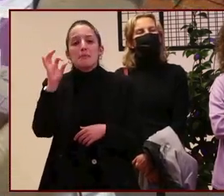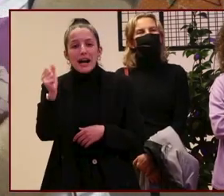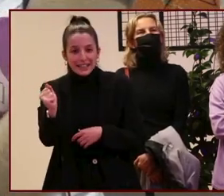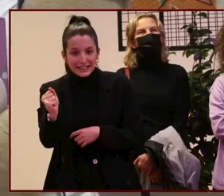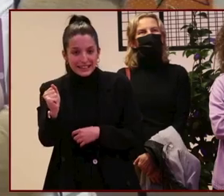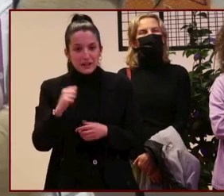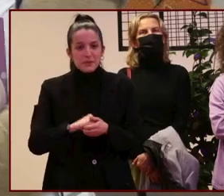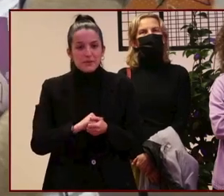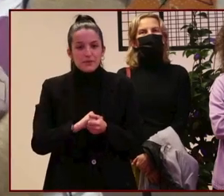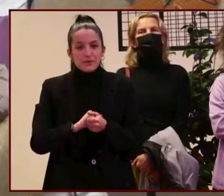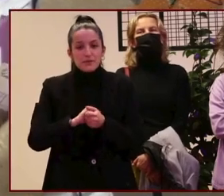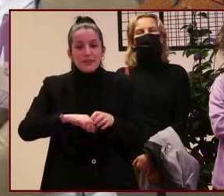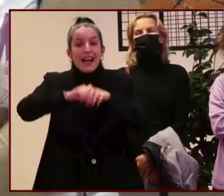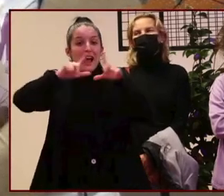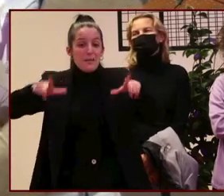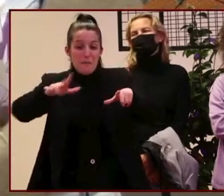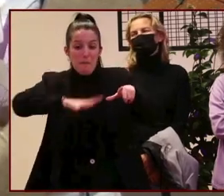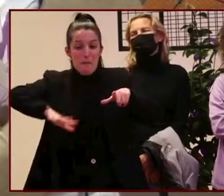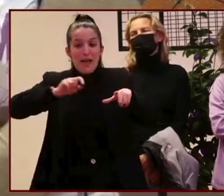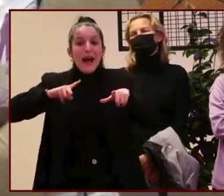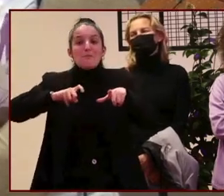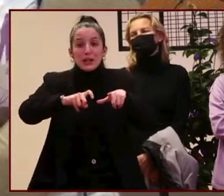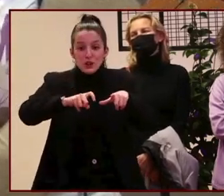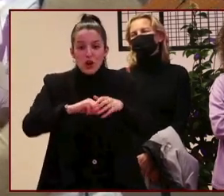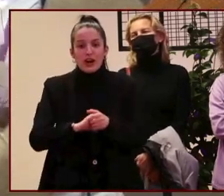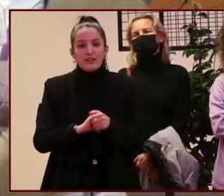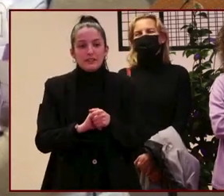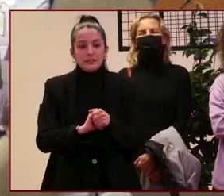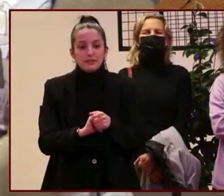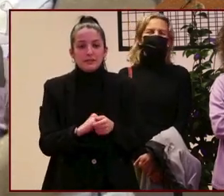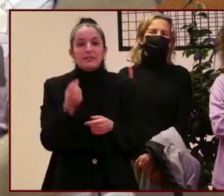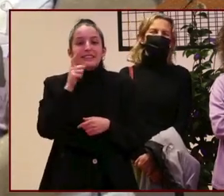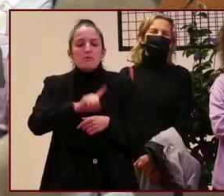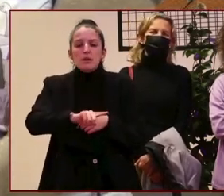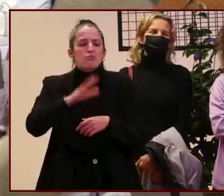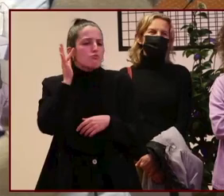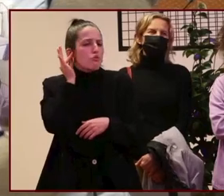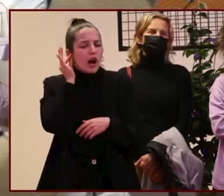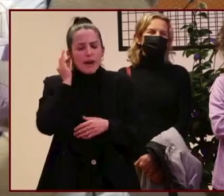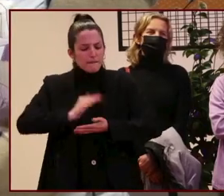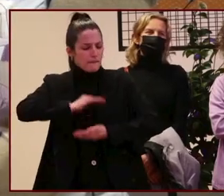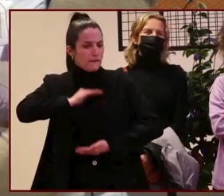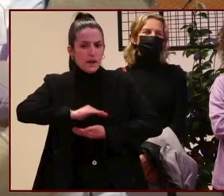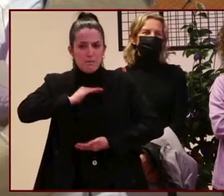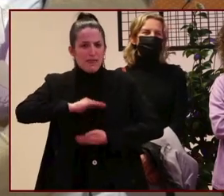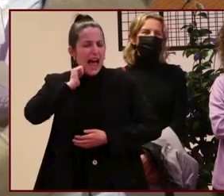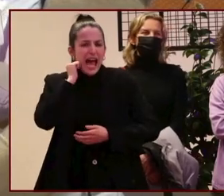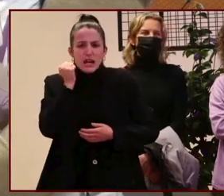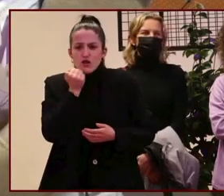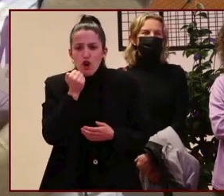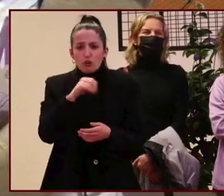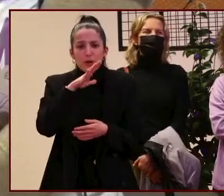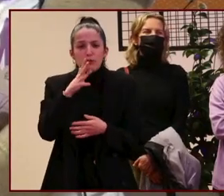abrazada a miñoca dirigida por una grande mujer que tengo enorme capacidad para crear